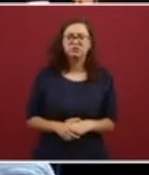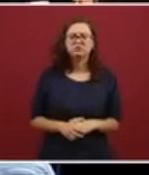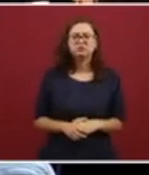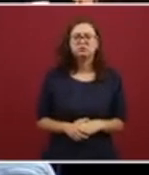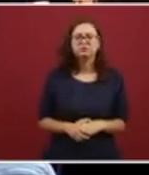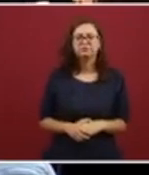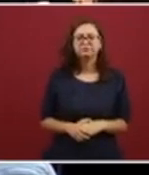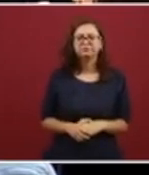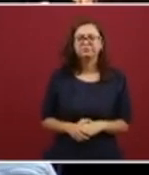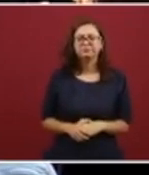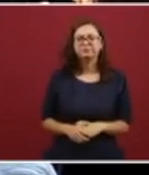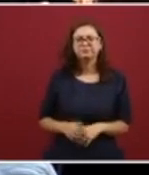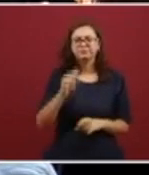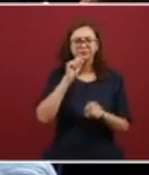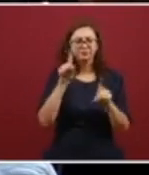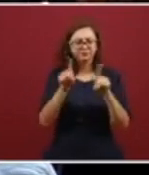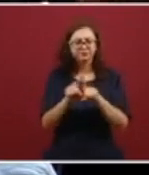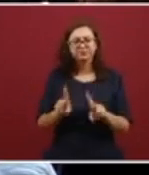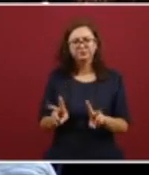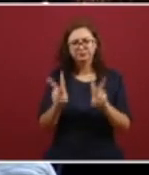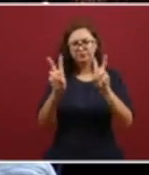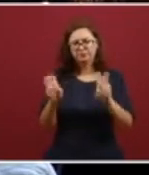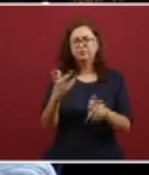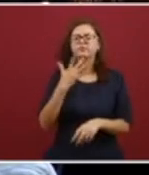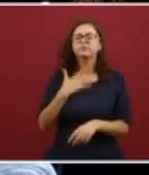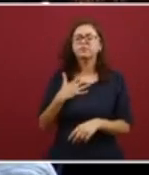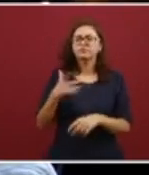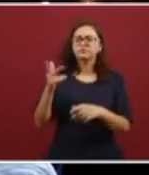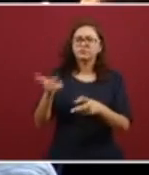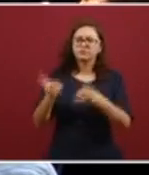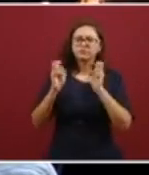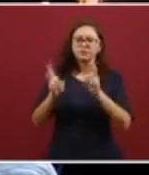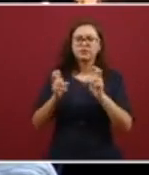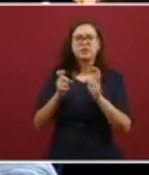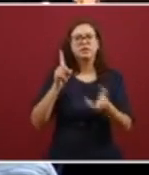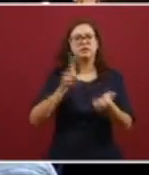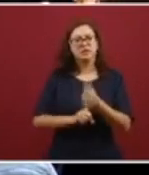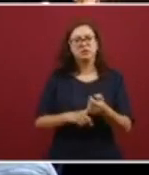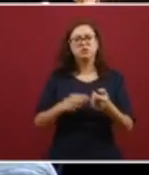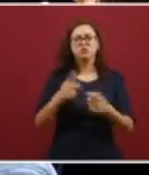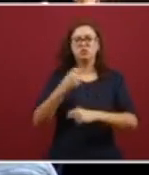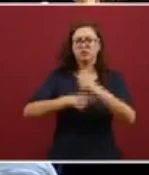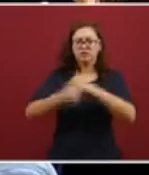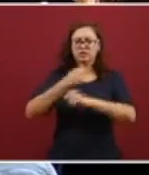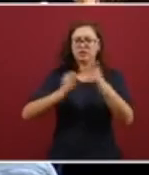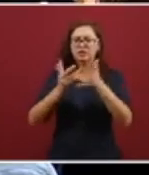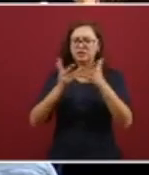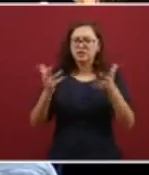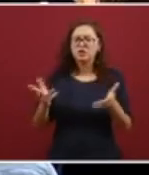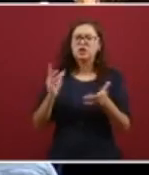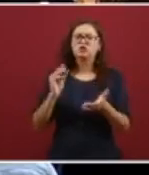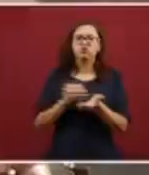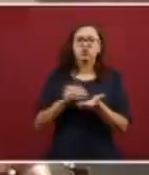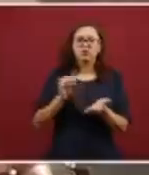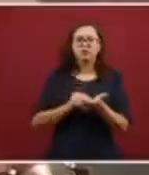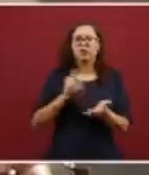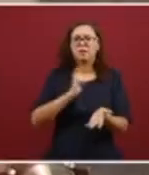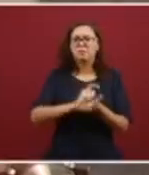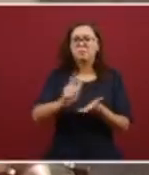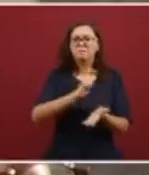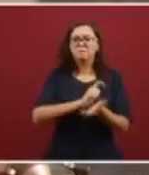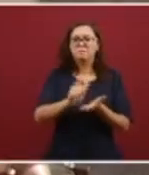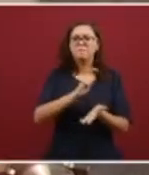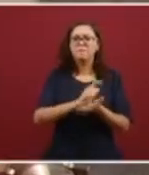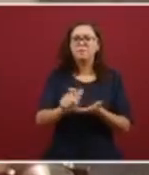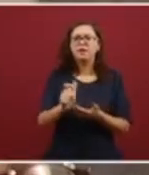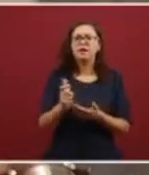comentan que con esto del huachicol hay centros comerciales que todavía ahorita siguen pagando millones de pesos para que les